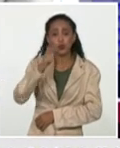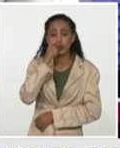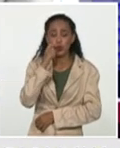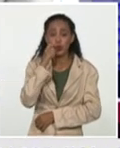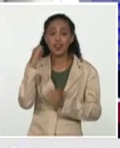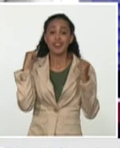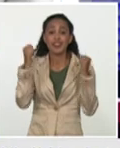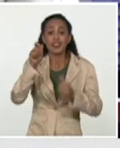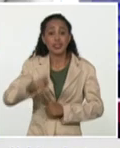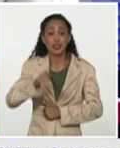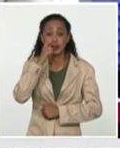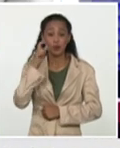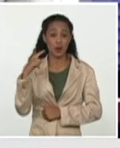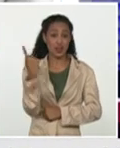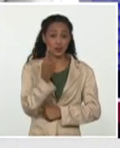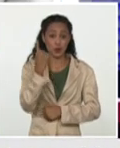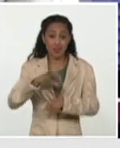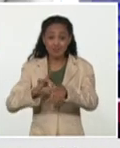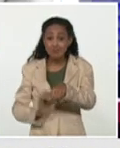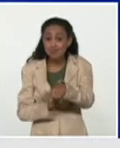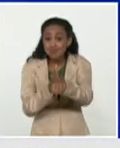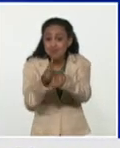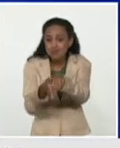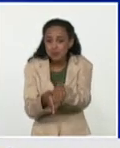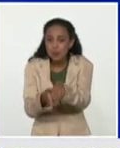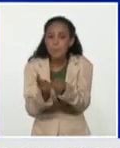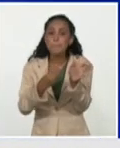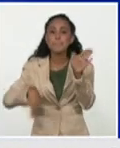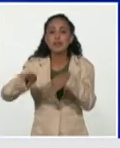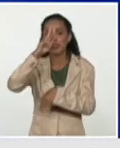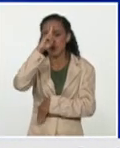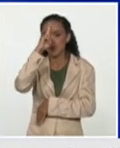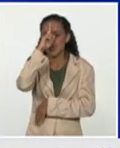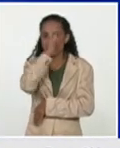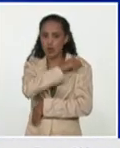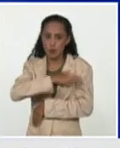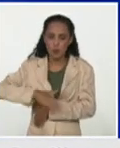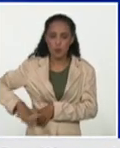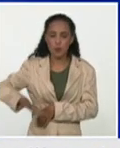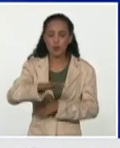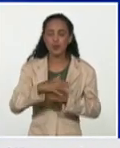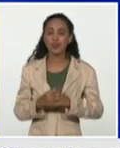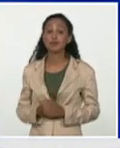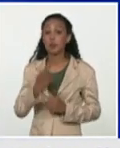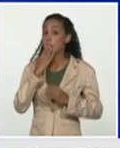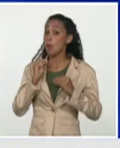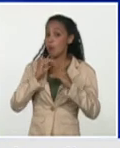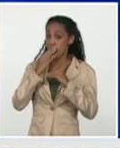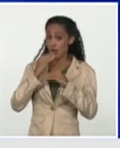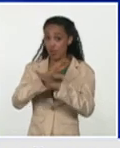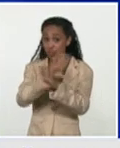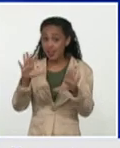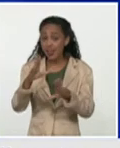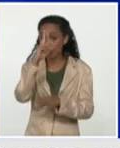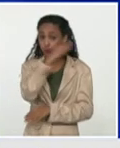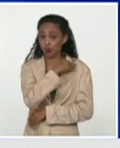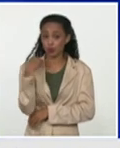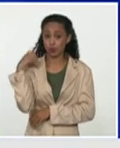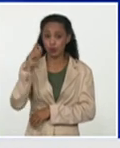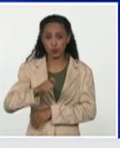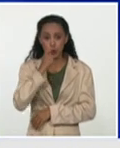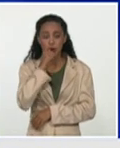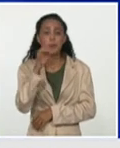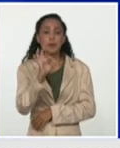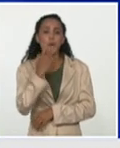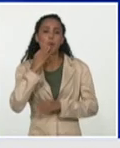nacional de epidemiología del Ministerio de Salud Pública. Doctor, muy buenos días. Buenos días, Gisela. Buenos días a todo el equipo que nos acompaña,